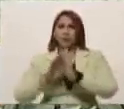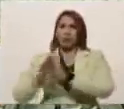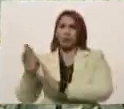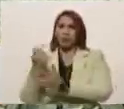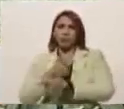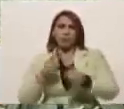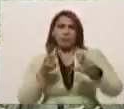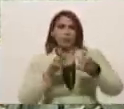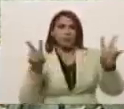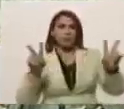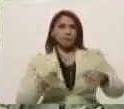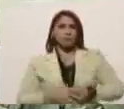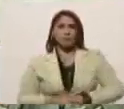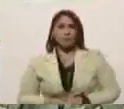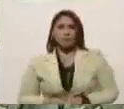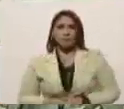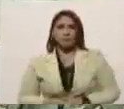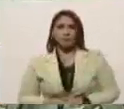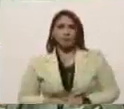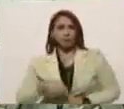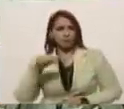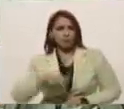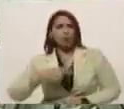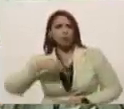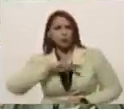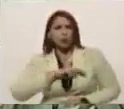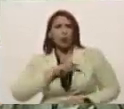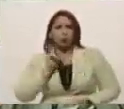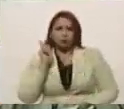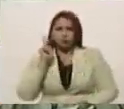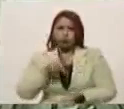paz. Y aquí plantados,